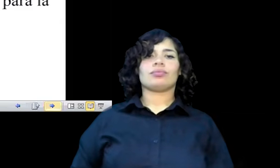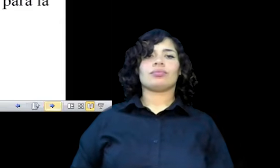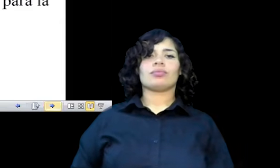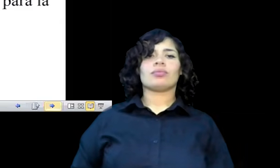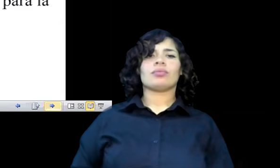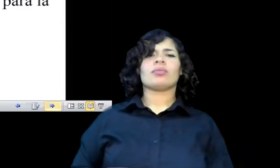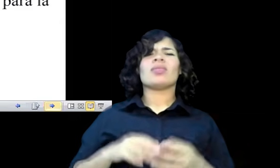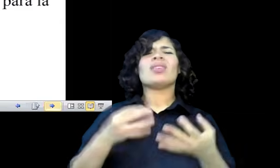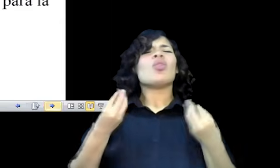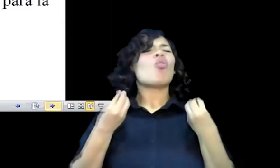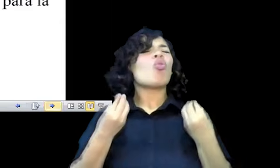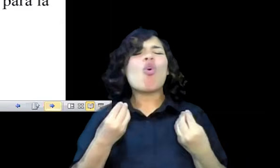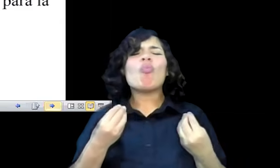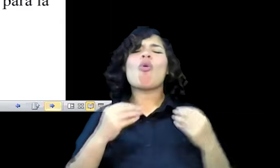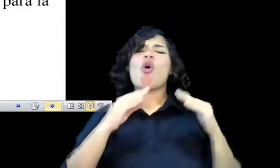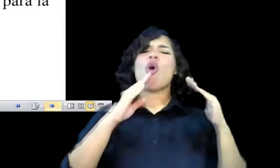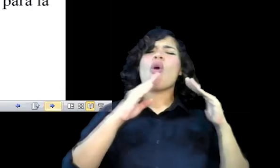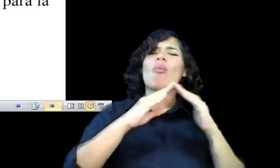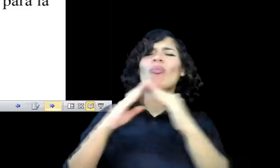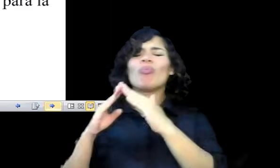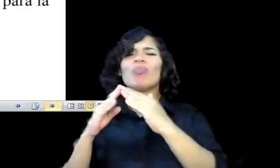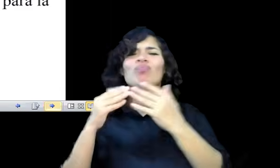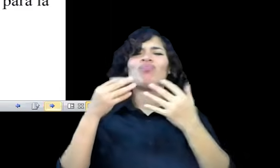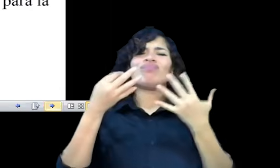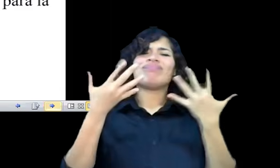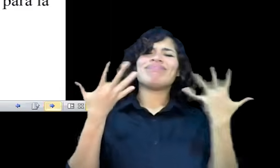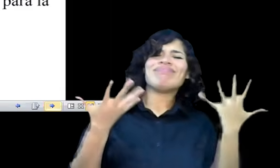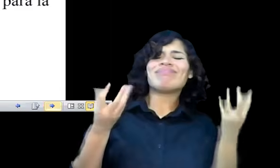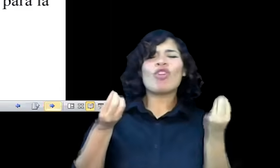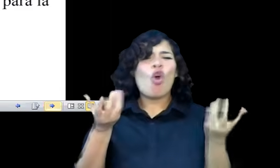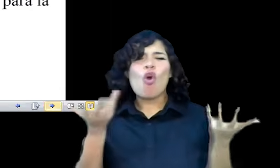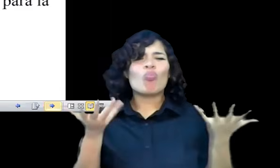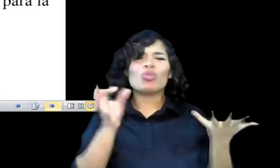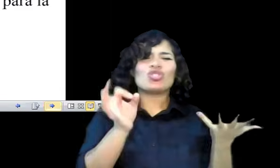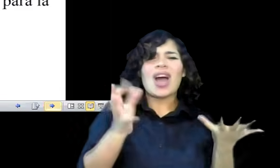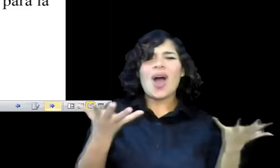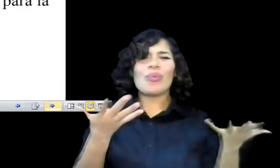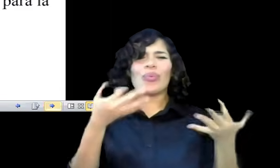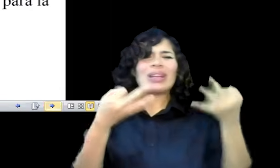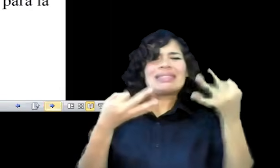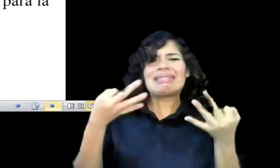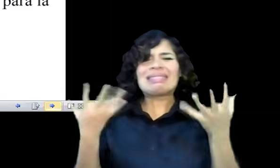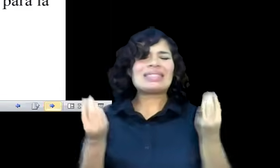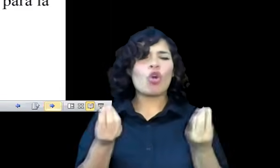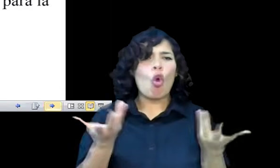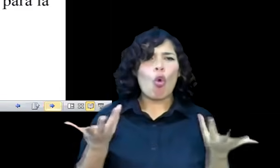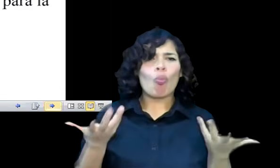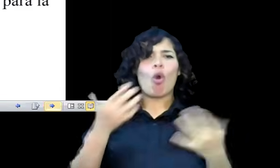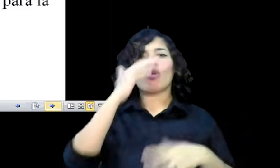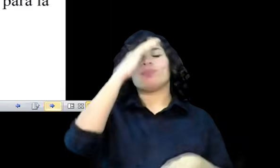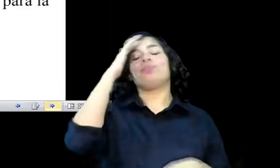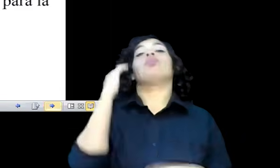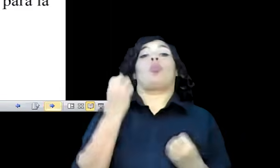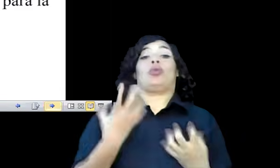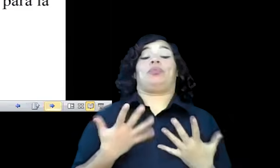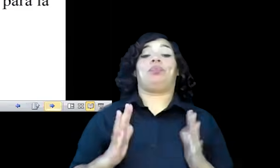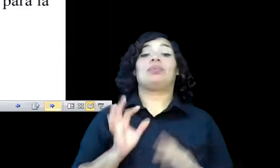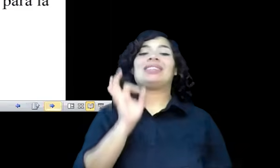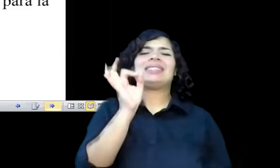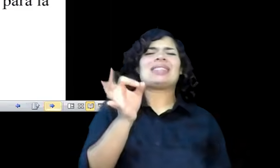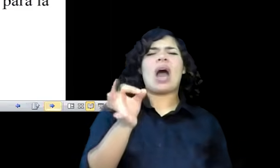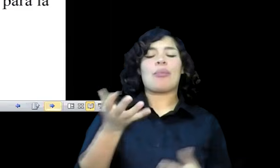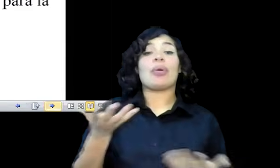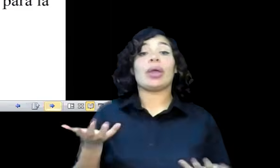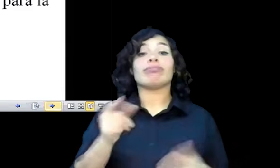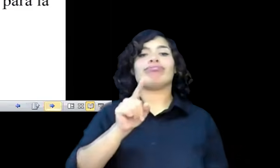¿Cómo evalúo los inmuebles? Ahora vamos a entrar con lo que es valuación. ¿Cómo evalúo los inmuebles? Para poder saber cómo evalúo